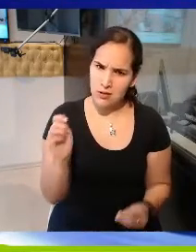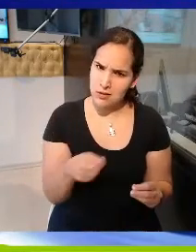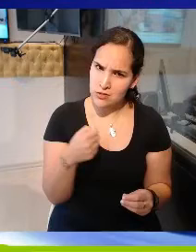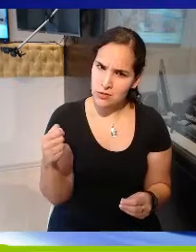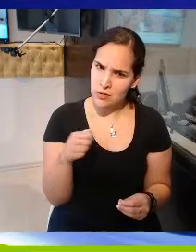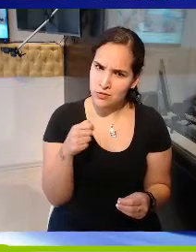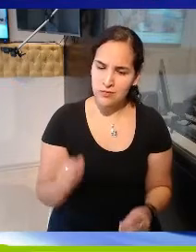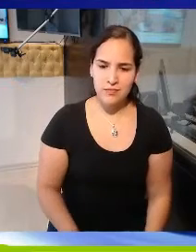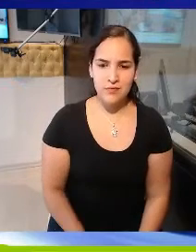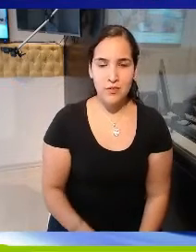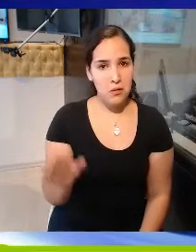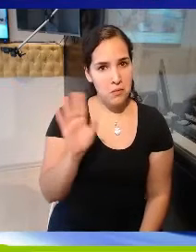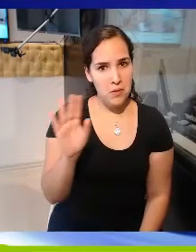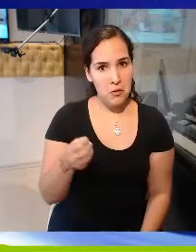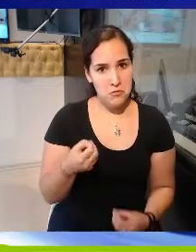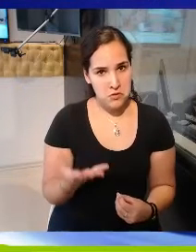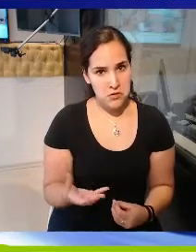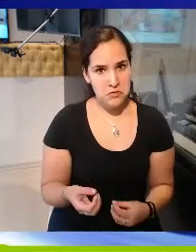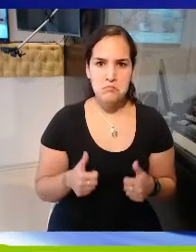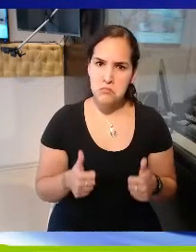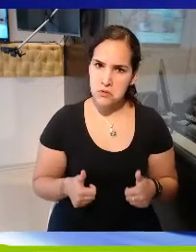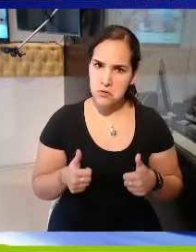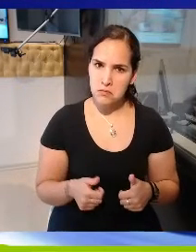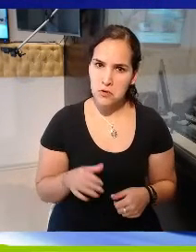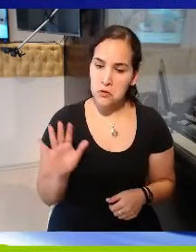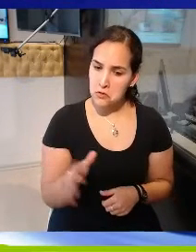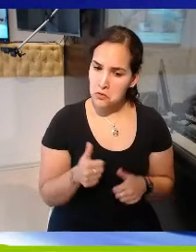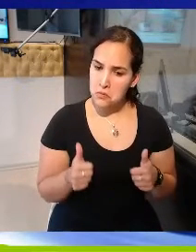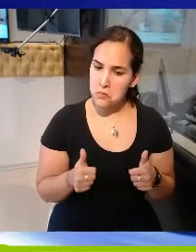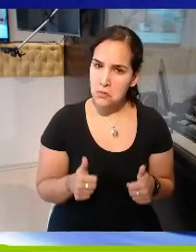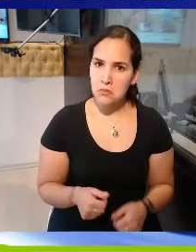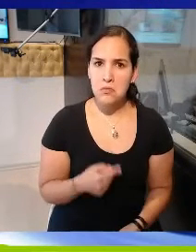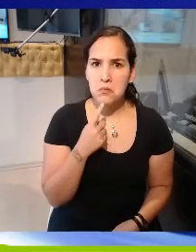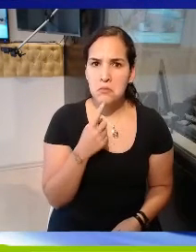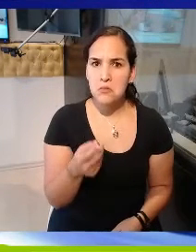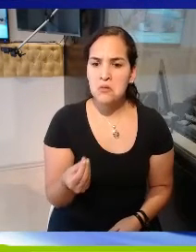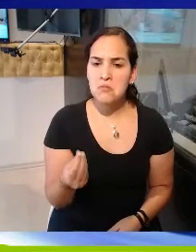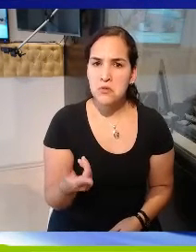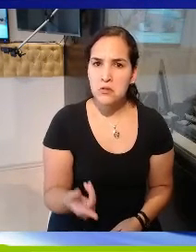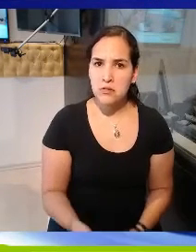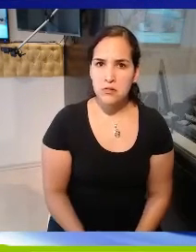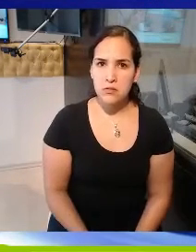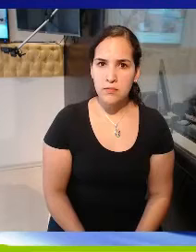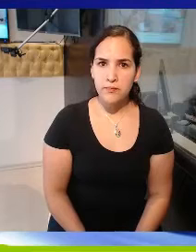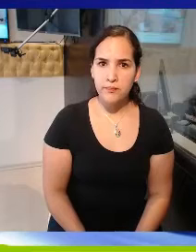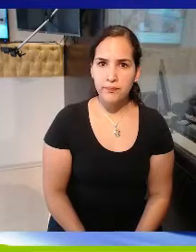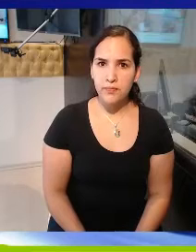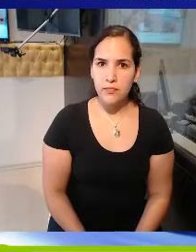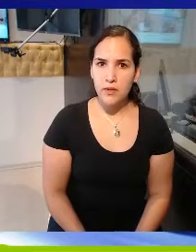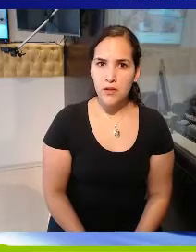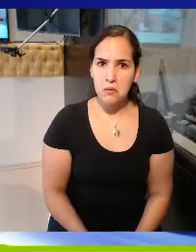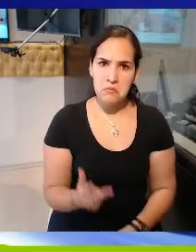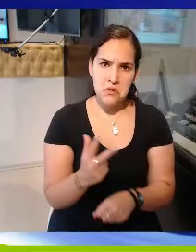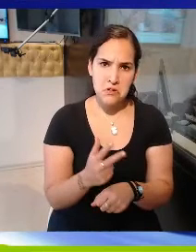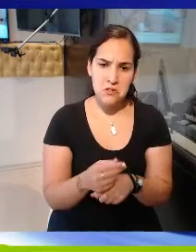¿Cómo andan? ¿Cómo le va? Bien. ¿Todo bien? Todo con control. ¿Qué me cuenta? Que pasó la tercera ronda.